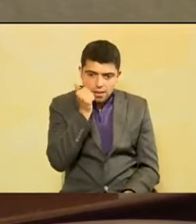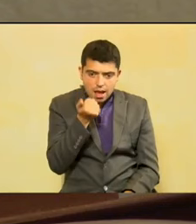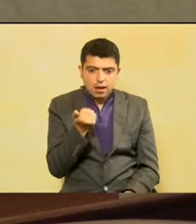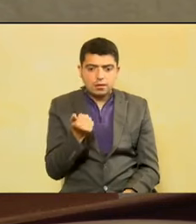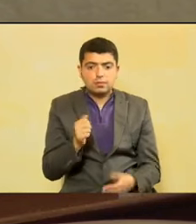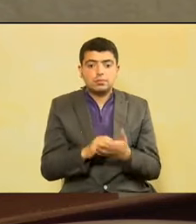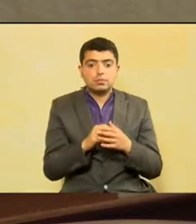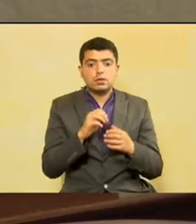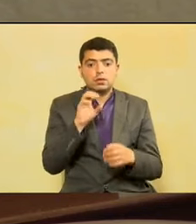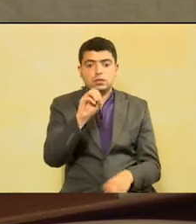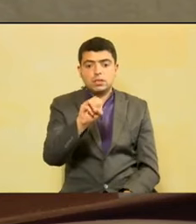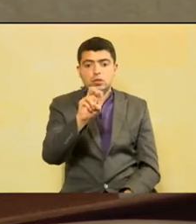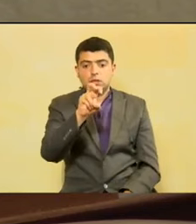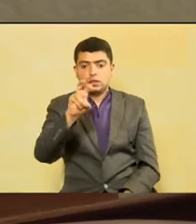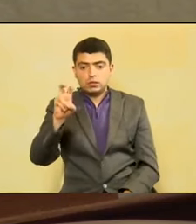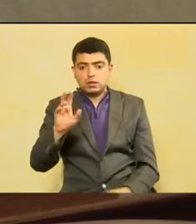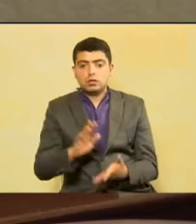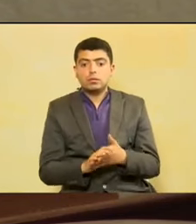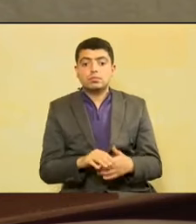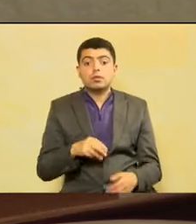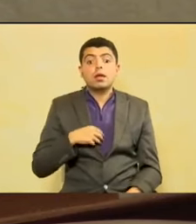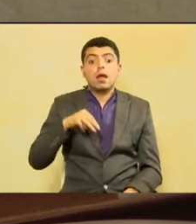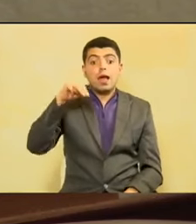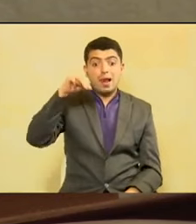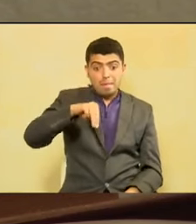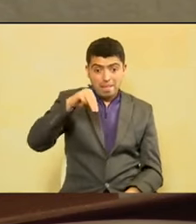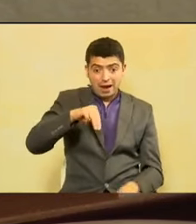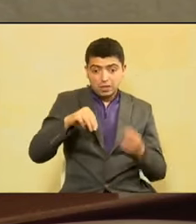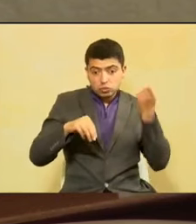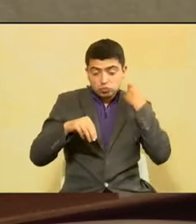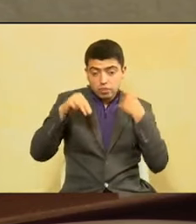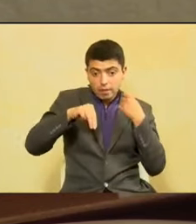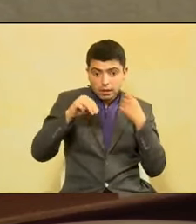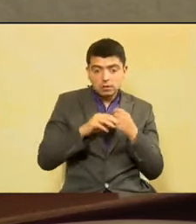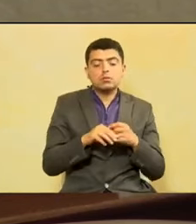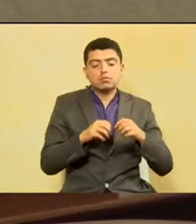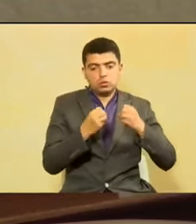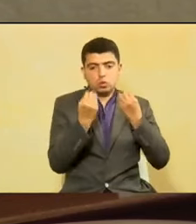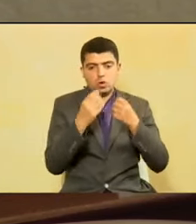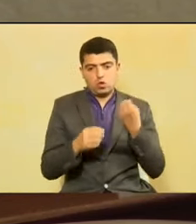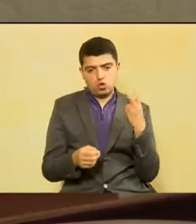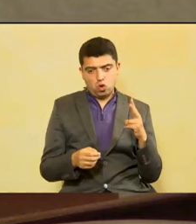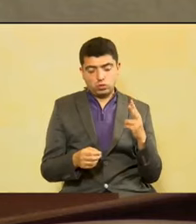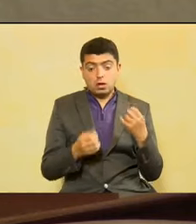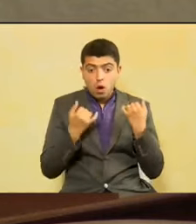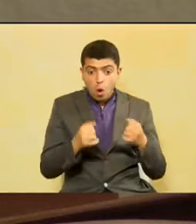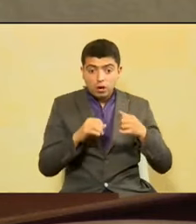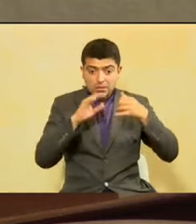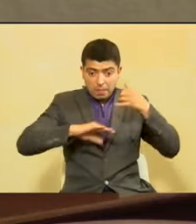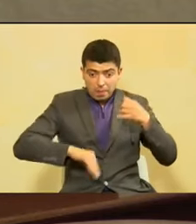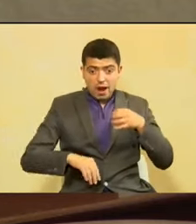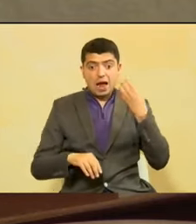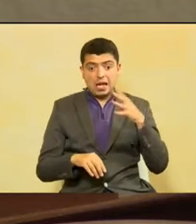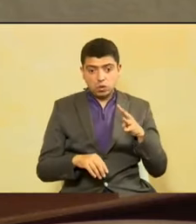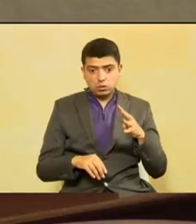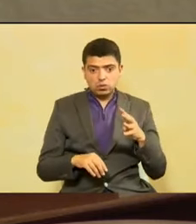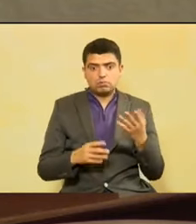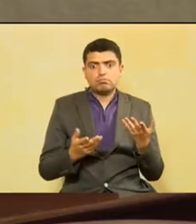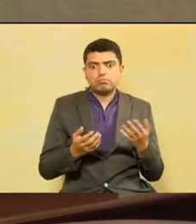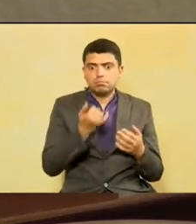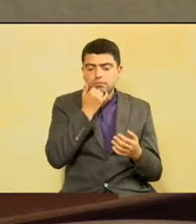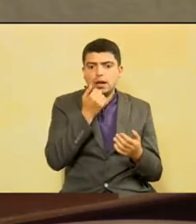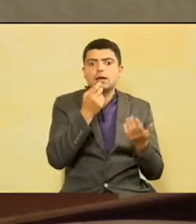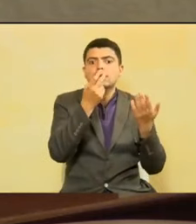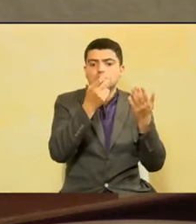077 doctora el martes estaba de 12 hoy apareció de 14 entonces acá evacuamos proyectos y los de abajo se